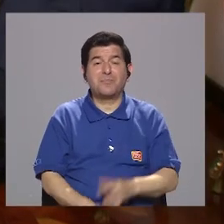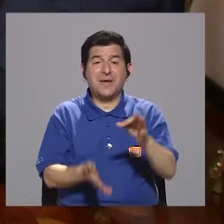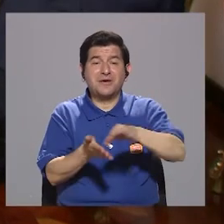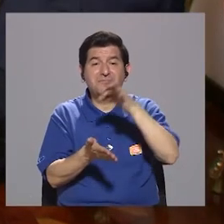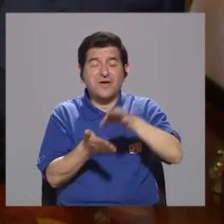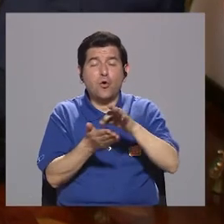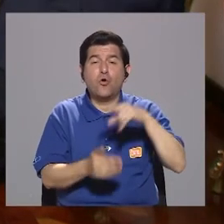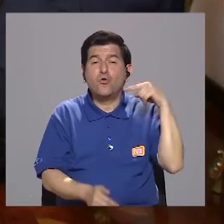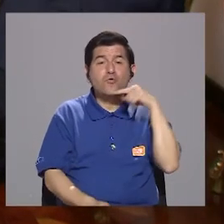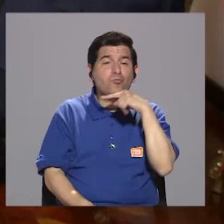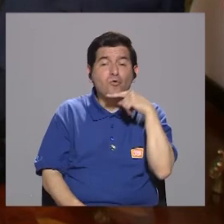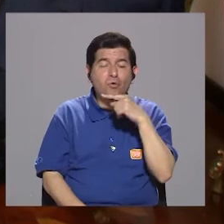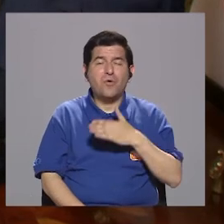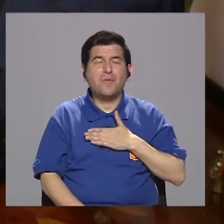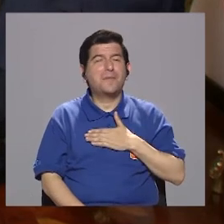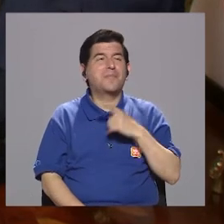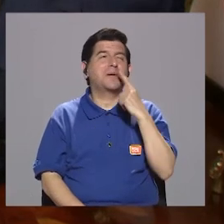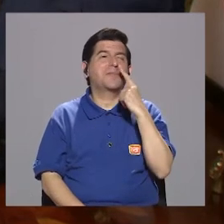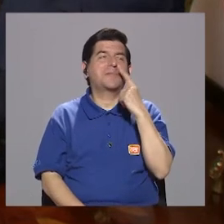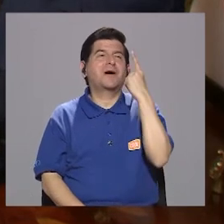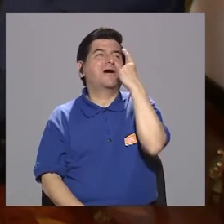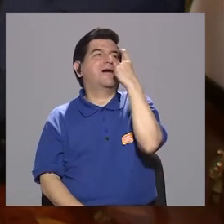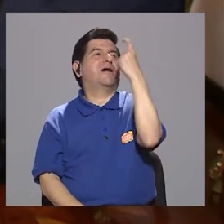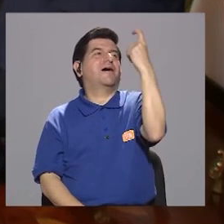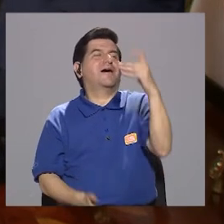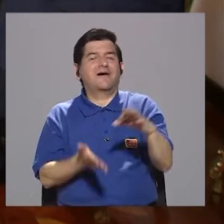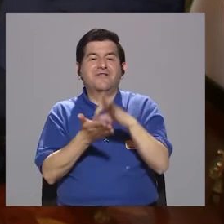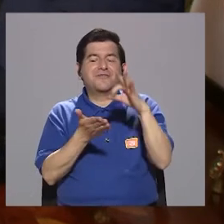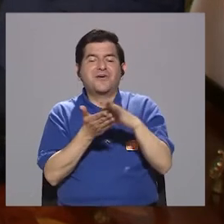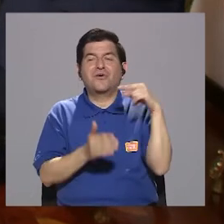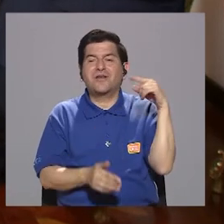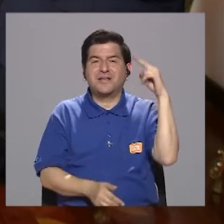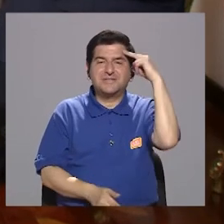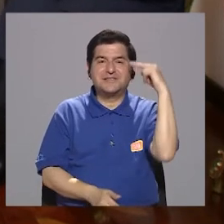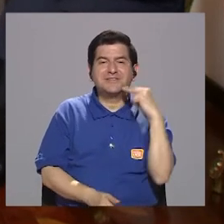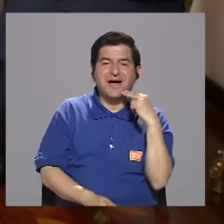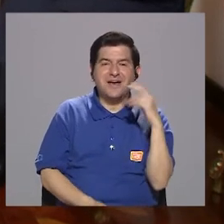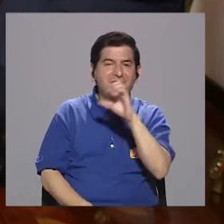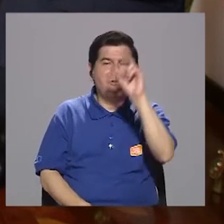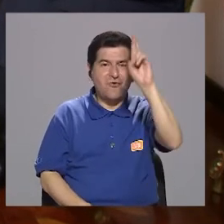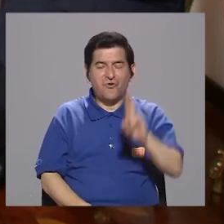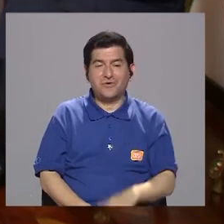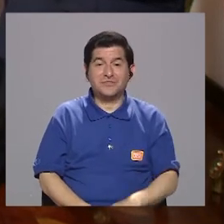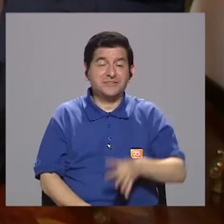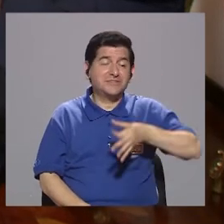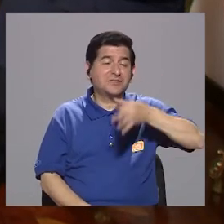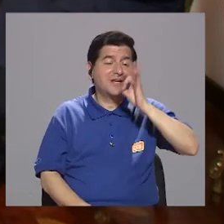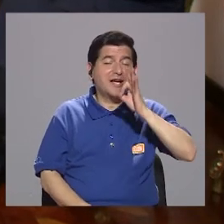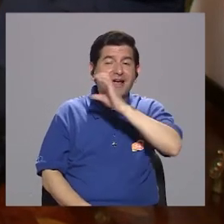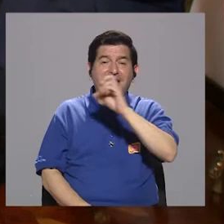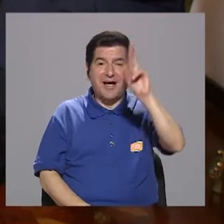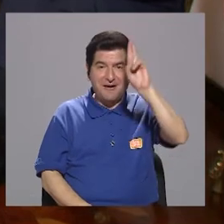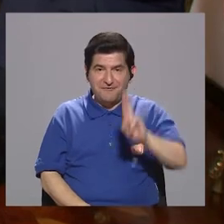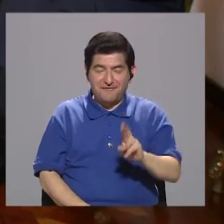rojo. Y papá añoraba los frijoles negros de Costa Rica. El café de